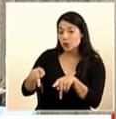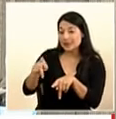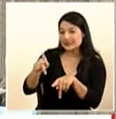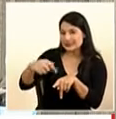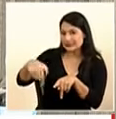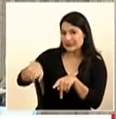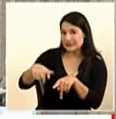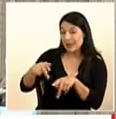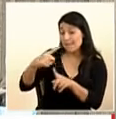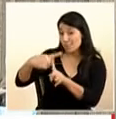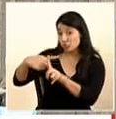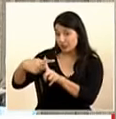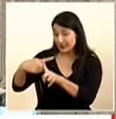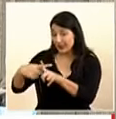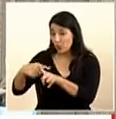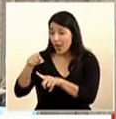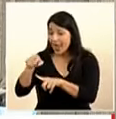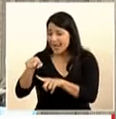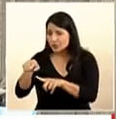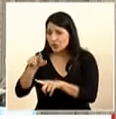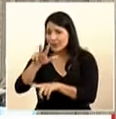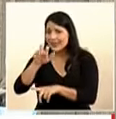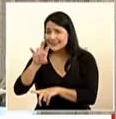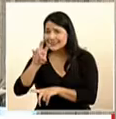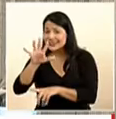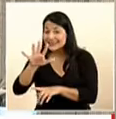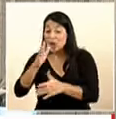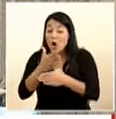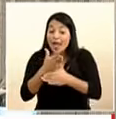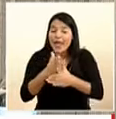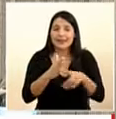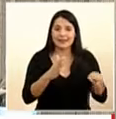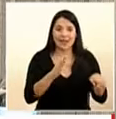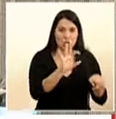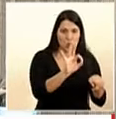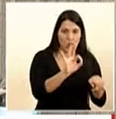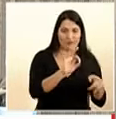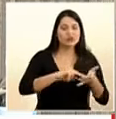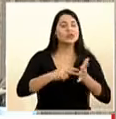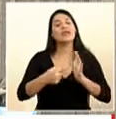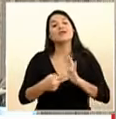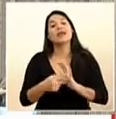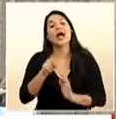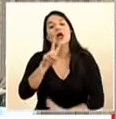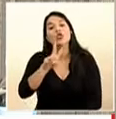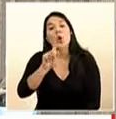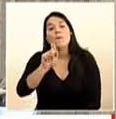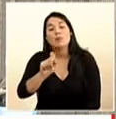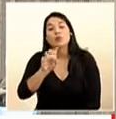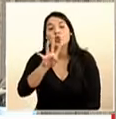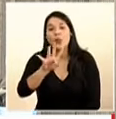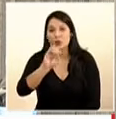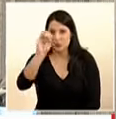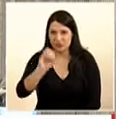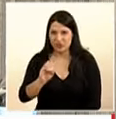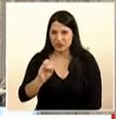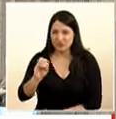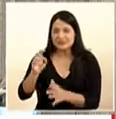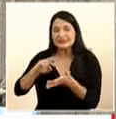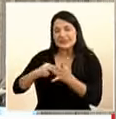da 2.4 por ciento de los pacientes totales identificados que están requiriendo cuidados